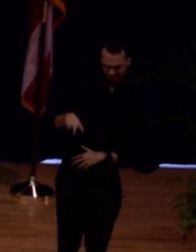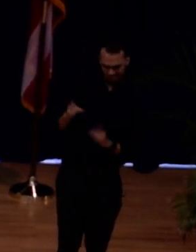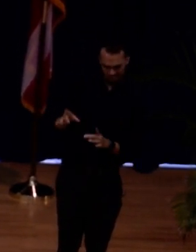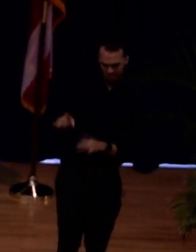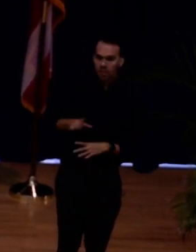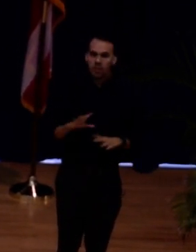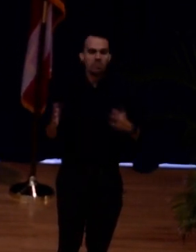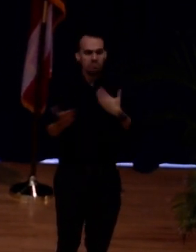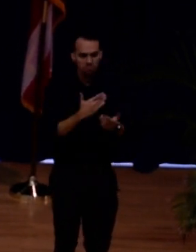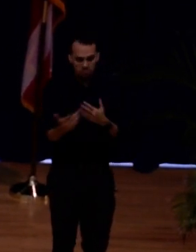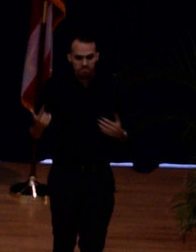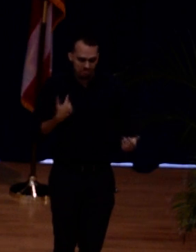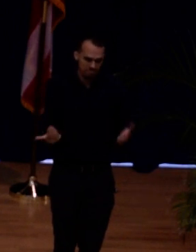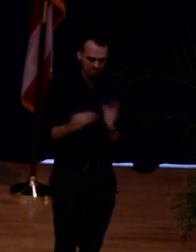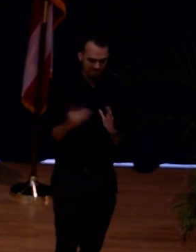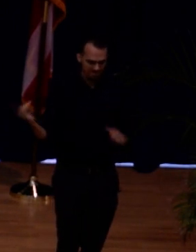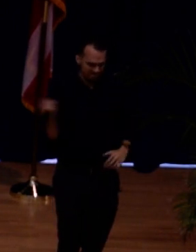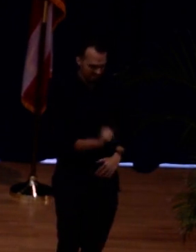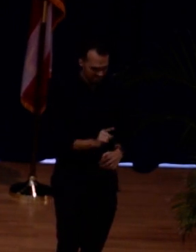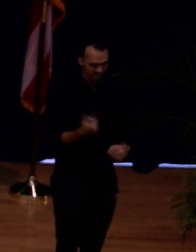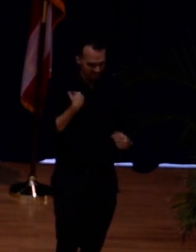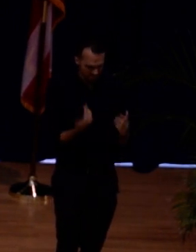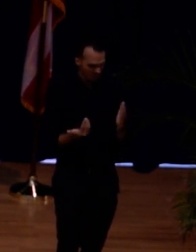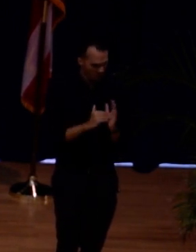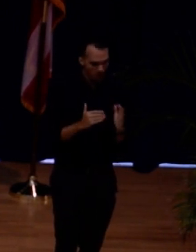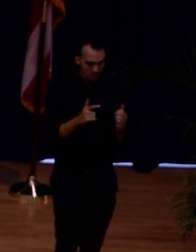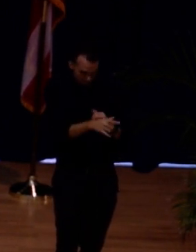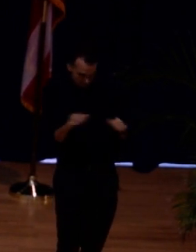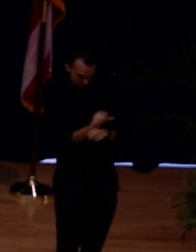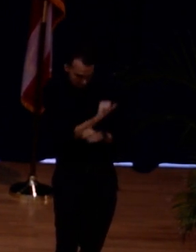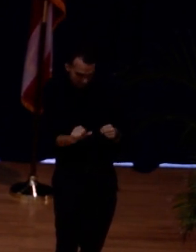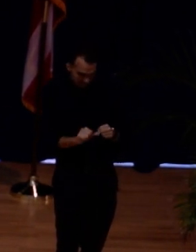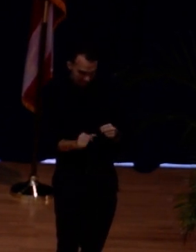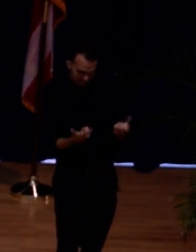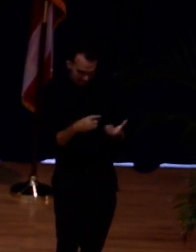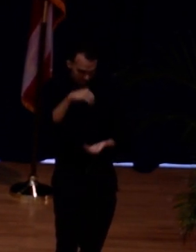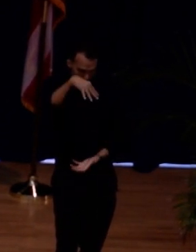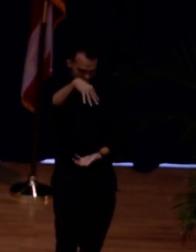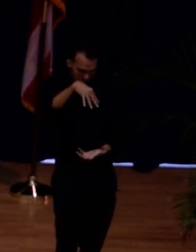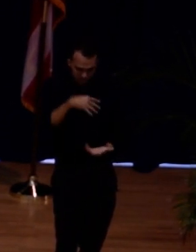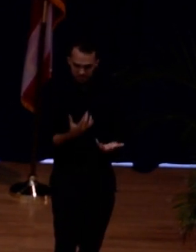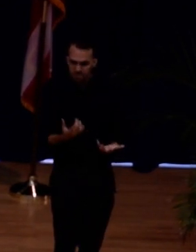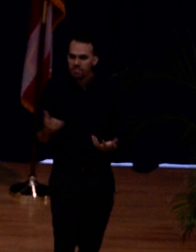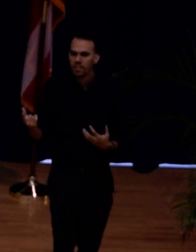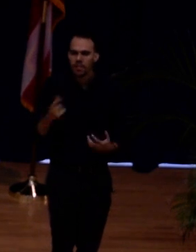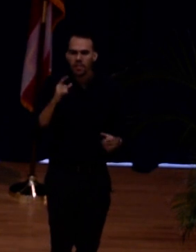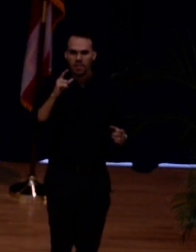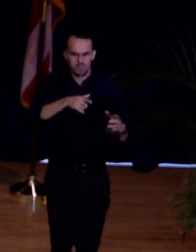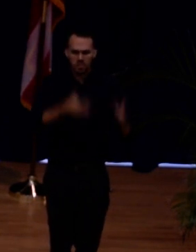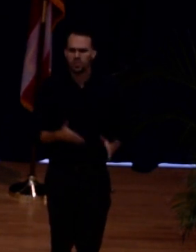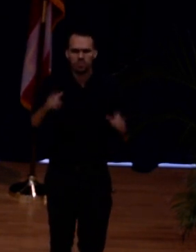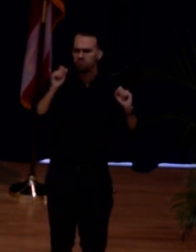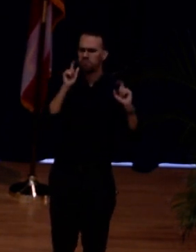dijimos, y volvimos al otro día, ¿verdad? A ver si le había funcionado la lámpara. Y esa persona se le abrieron los ojos,